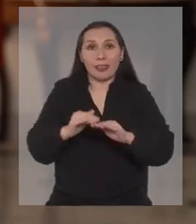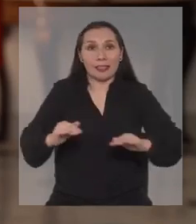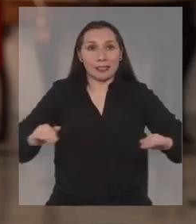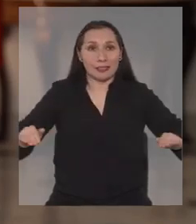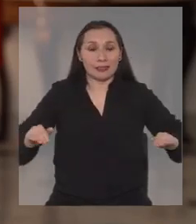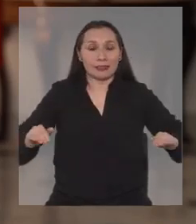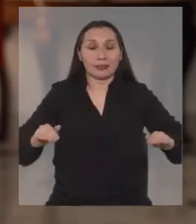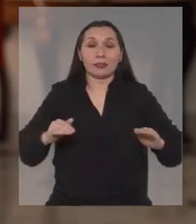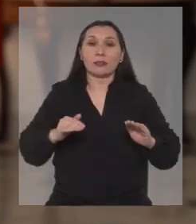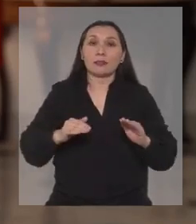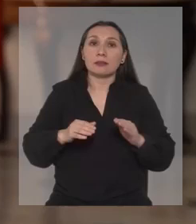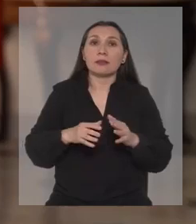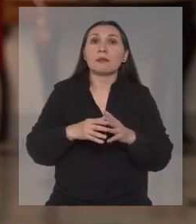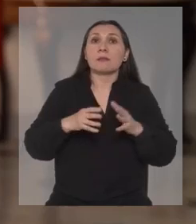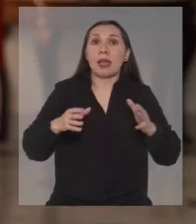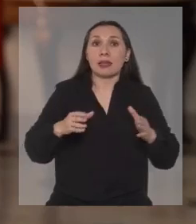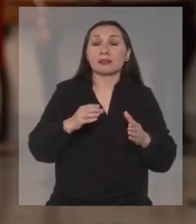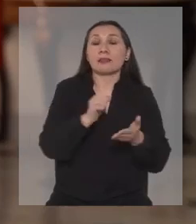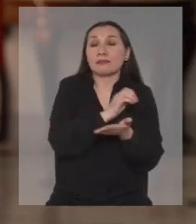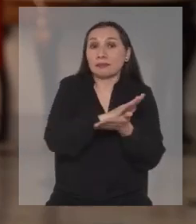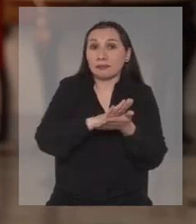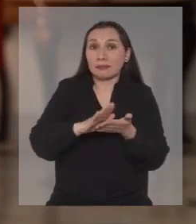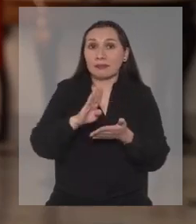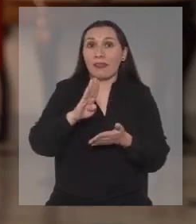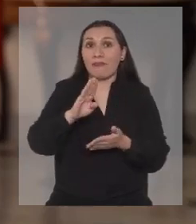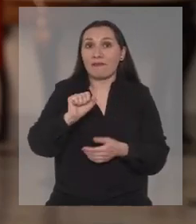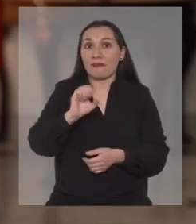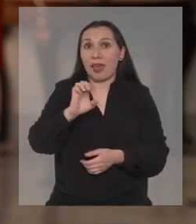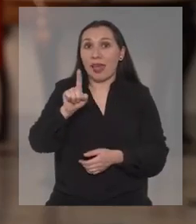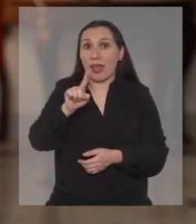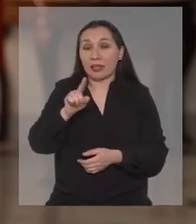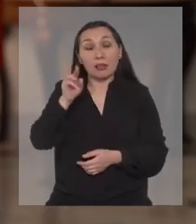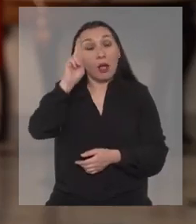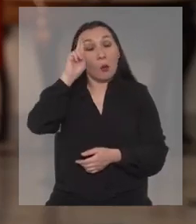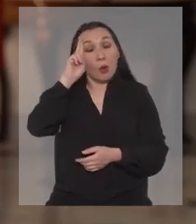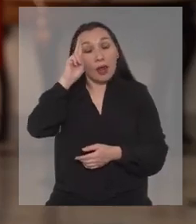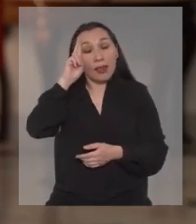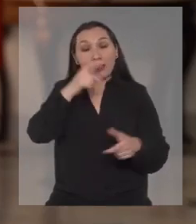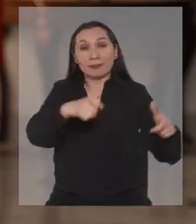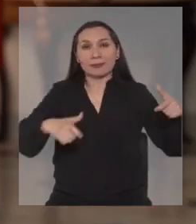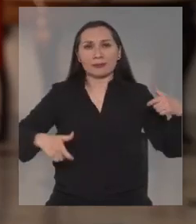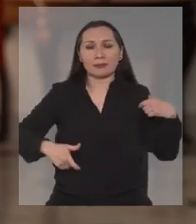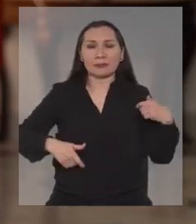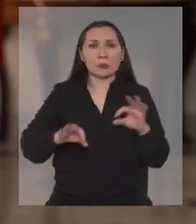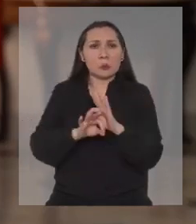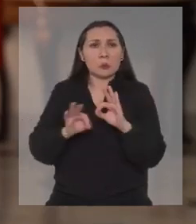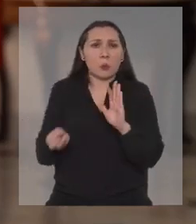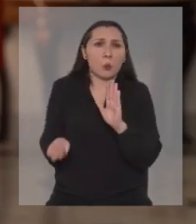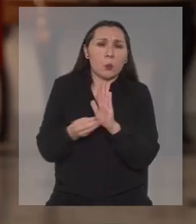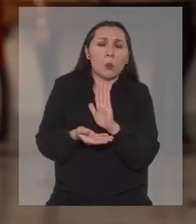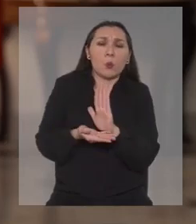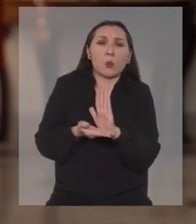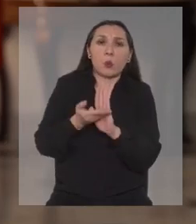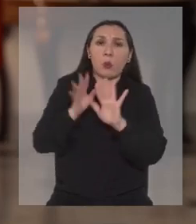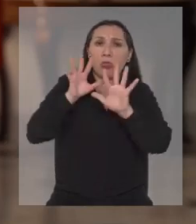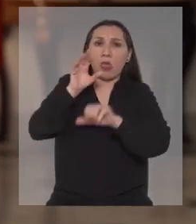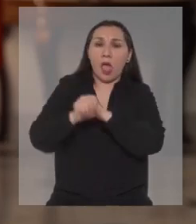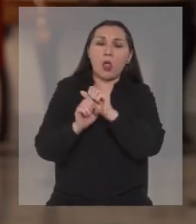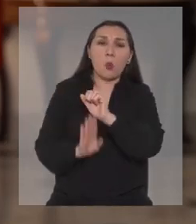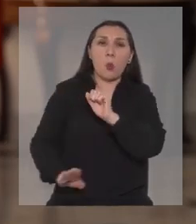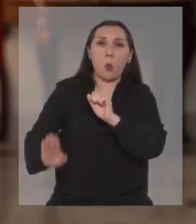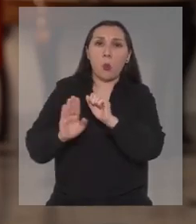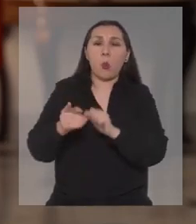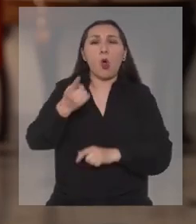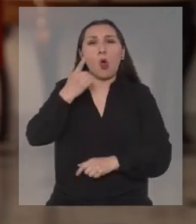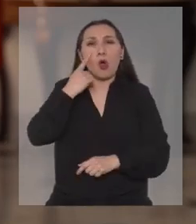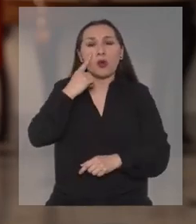infantiles aumentar la beca vaes que como recordarán cuando llegamos al gobierno no se había reajustado hace más de 10